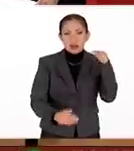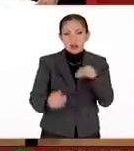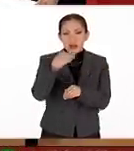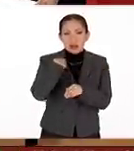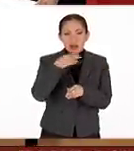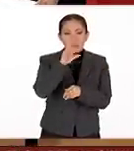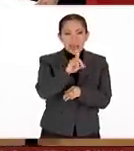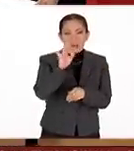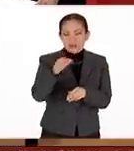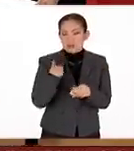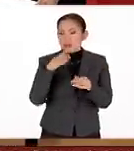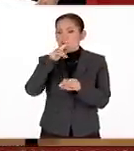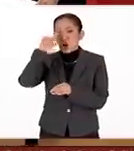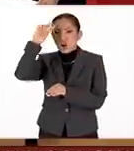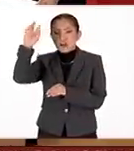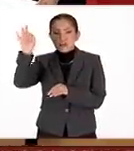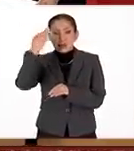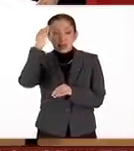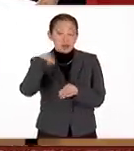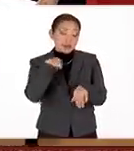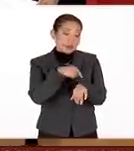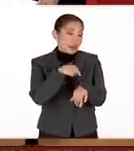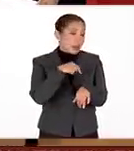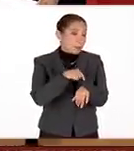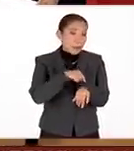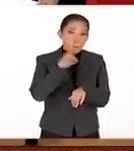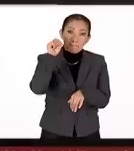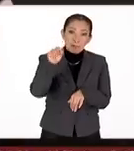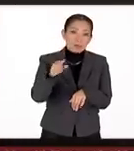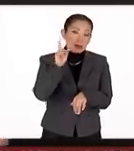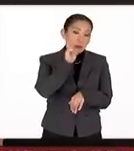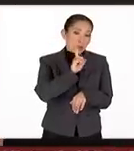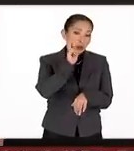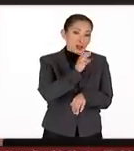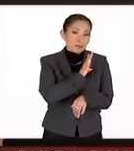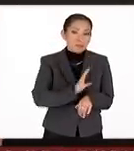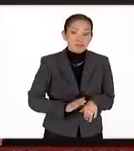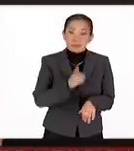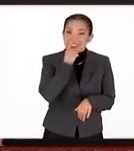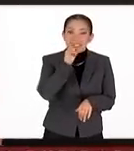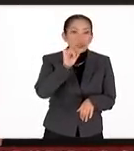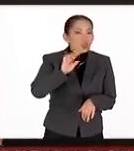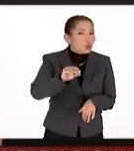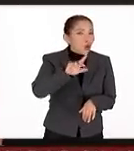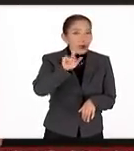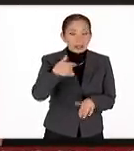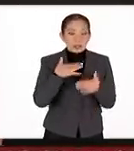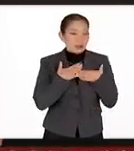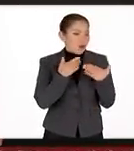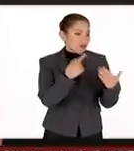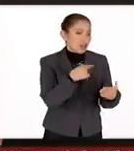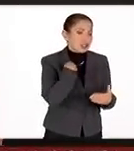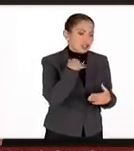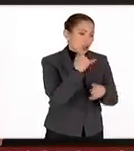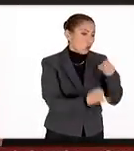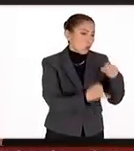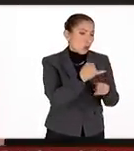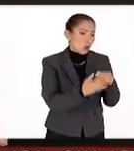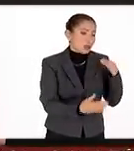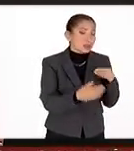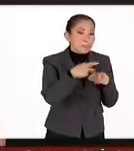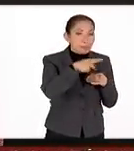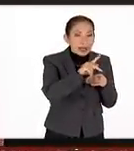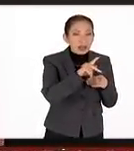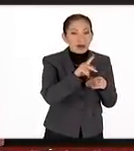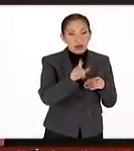Federal Por qué razón es una cuestión de tiempos la propia aspirante declaró que no se trata de una desconfianza en nuestro tribunal sino más